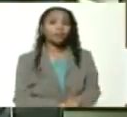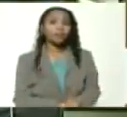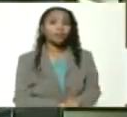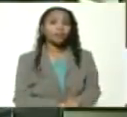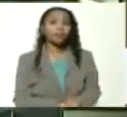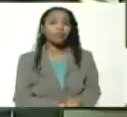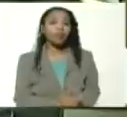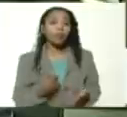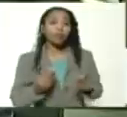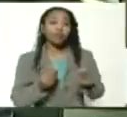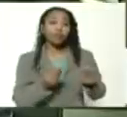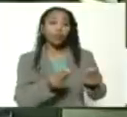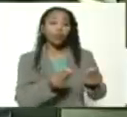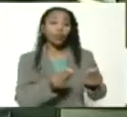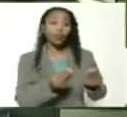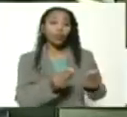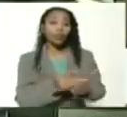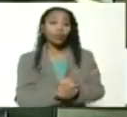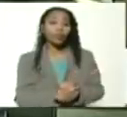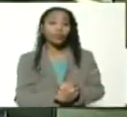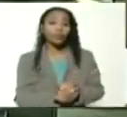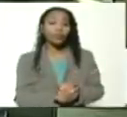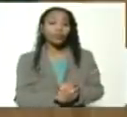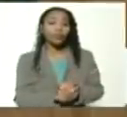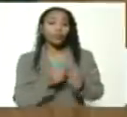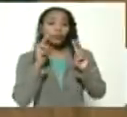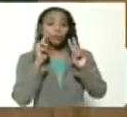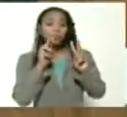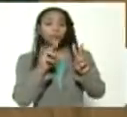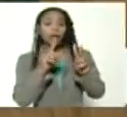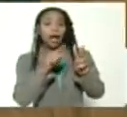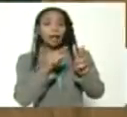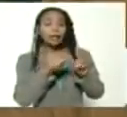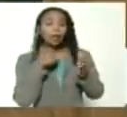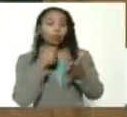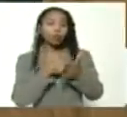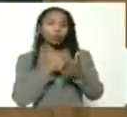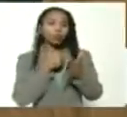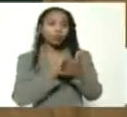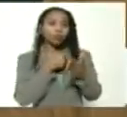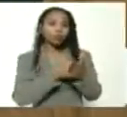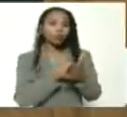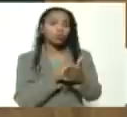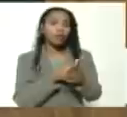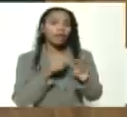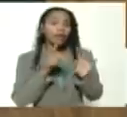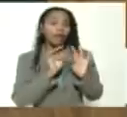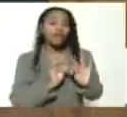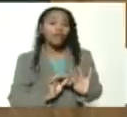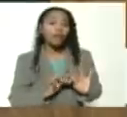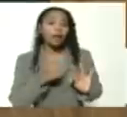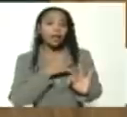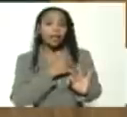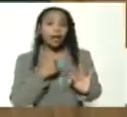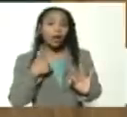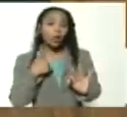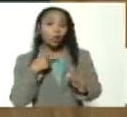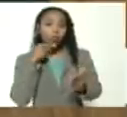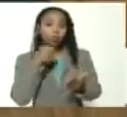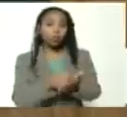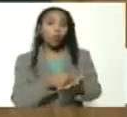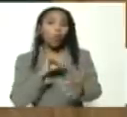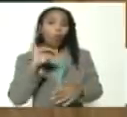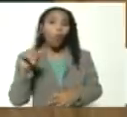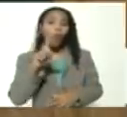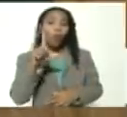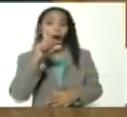Le hemos dado visibilidad a estas luchas. En tal sentido, quiero mencionar que desde julio del